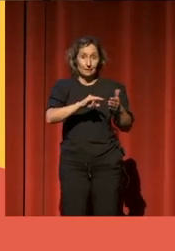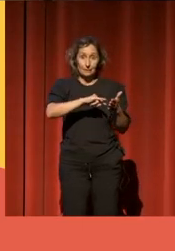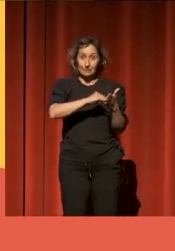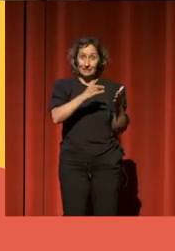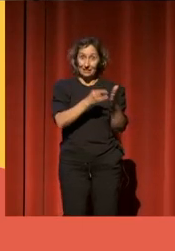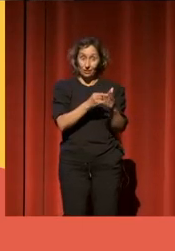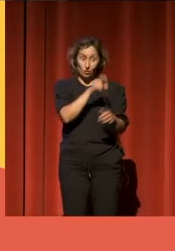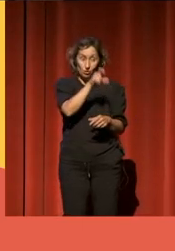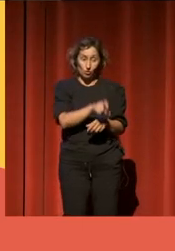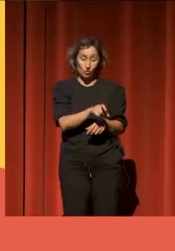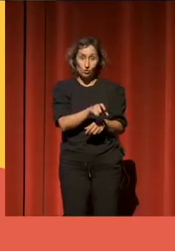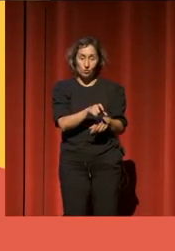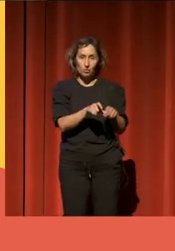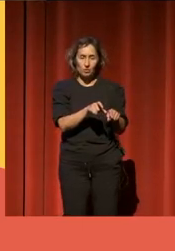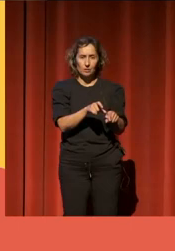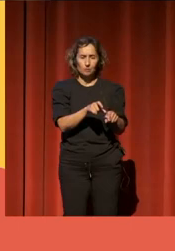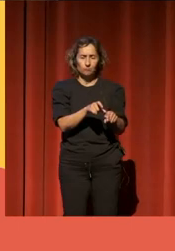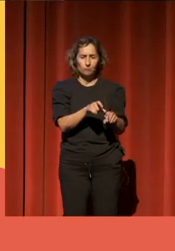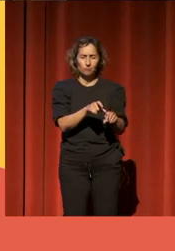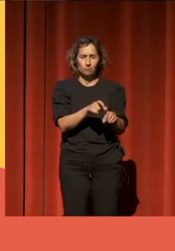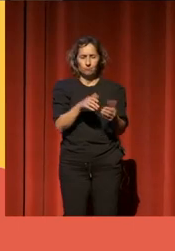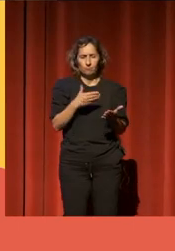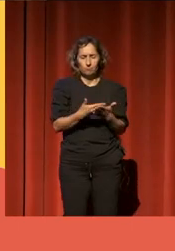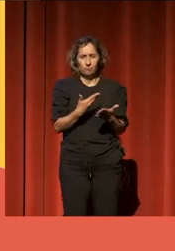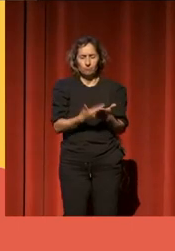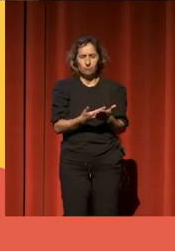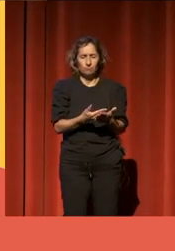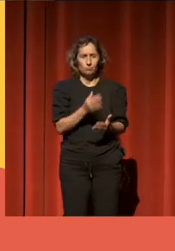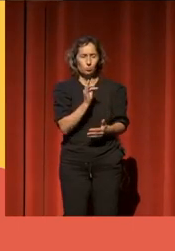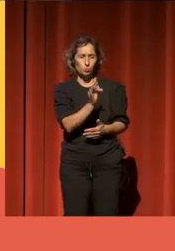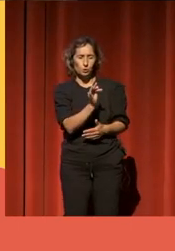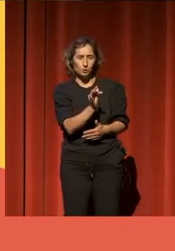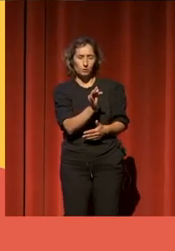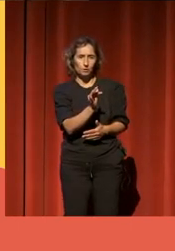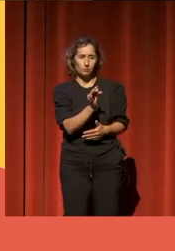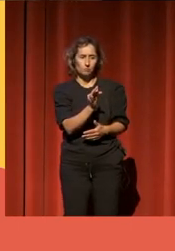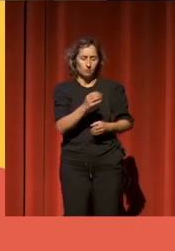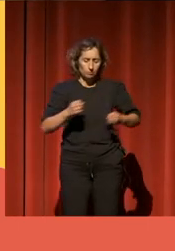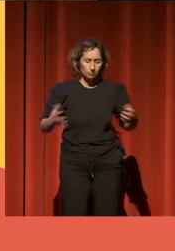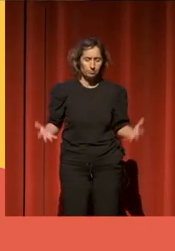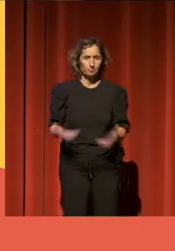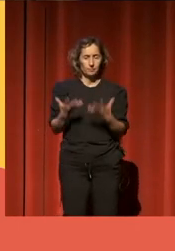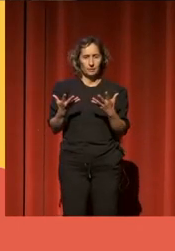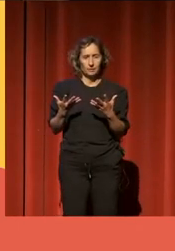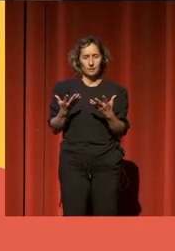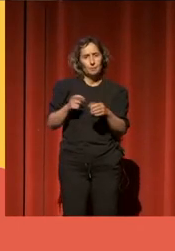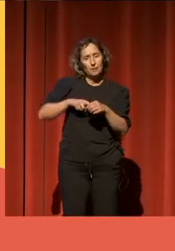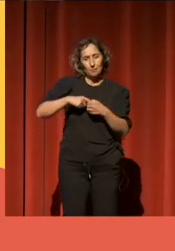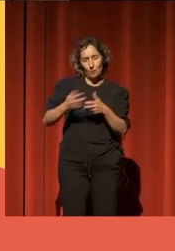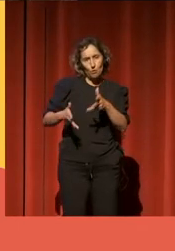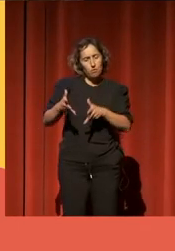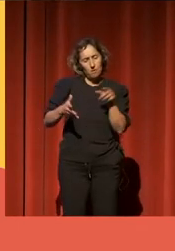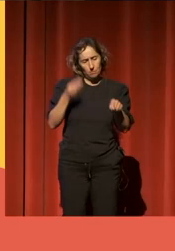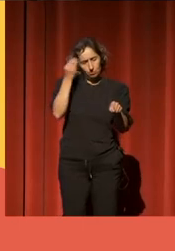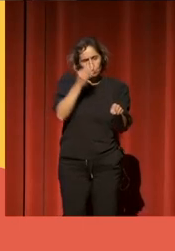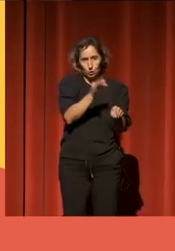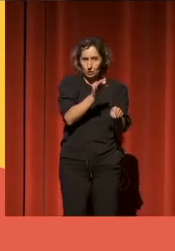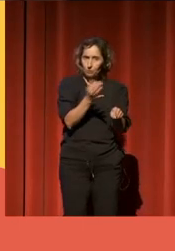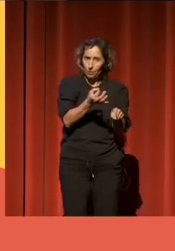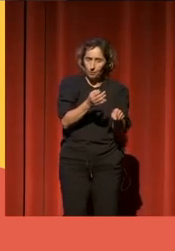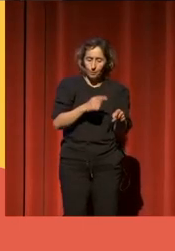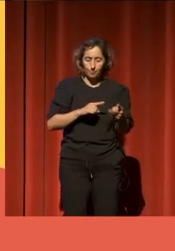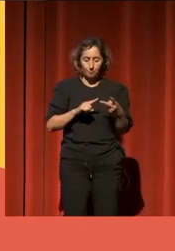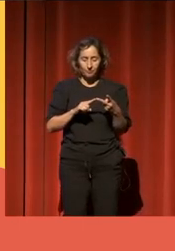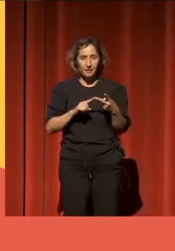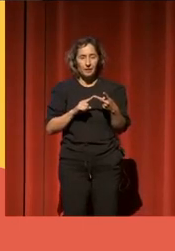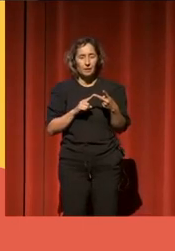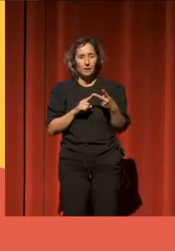unos discursos y unos valores Ah favorables y positivos de la promoción de la participación ciudadana e también